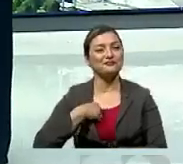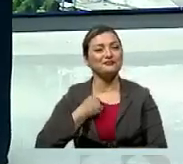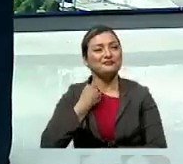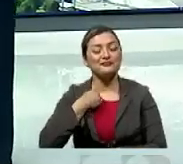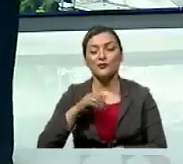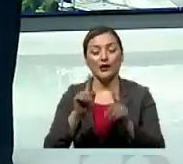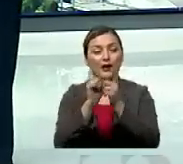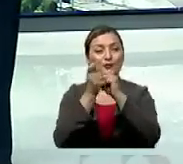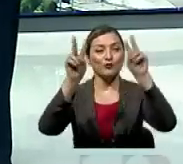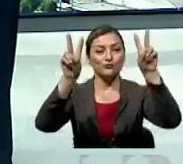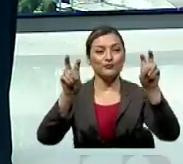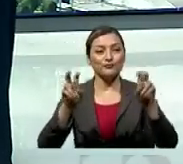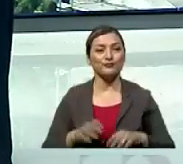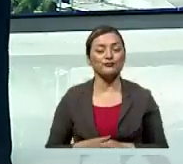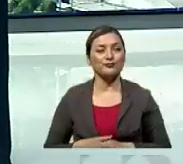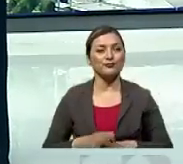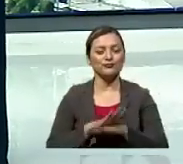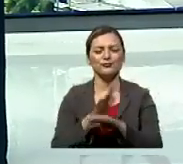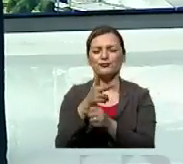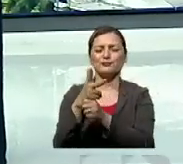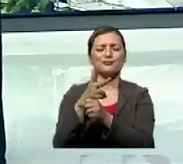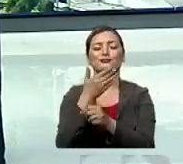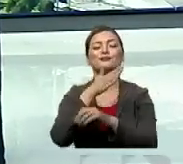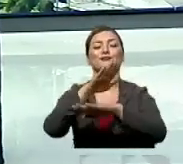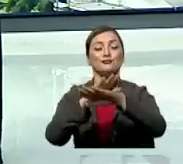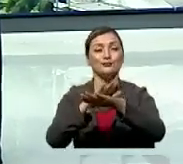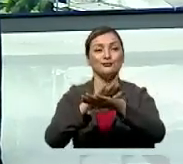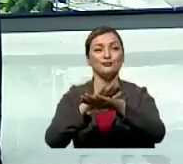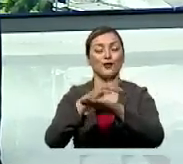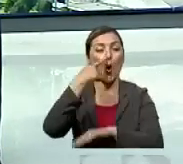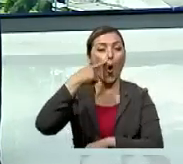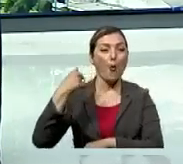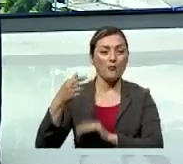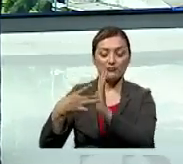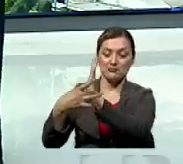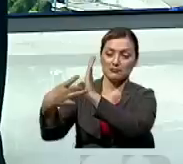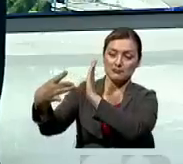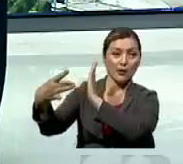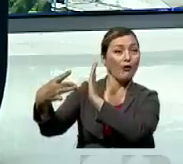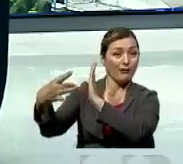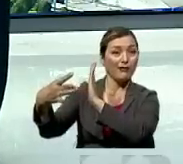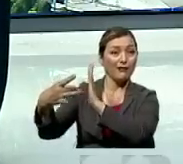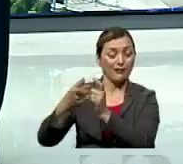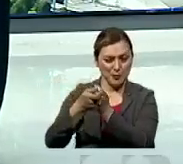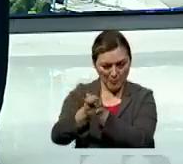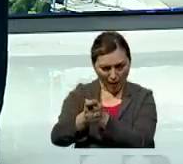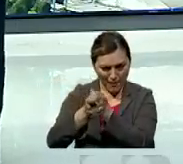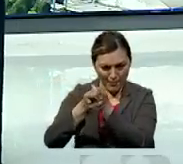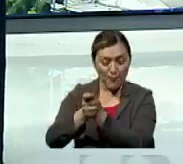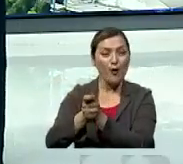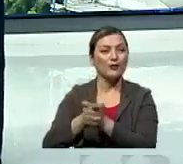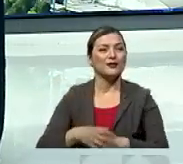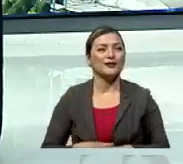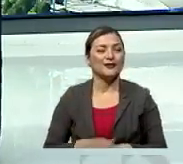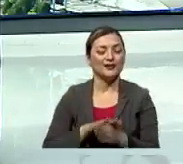a cambiar de tema y vamos a ver una nota igual de hombres talentosos, entalladores. Sí, sí, yo quiero